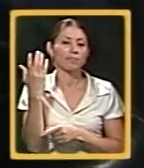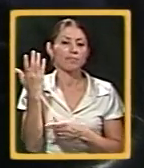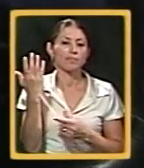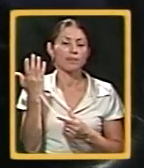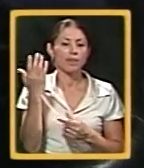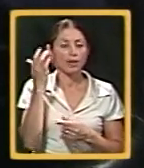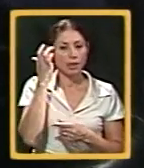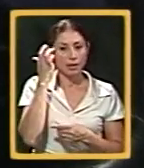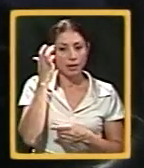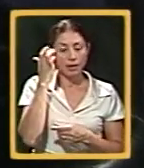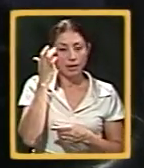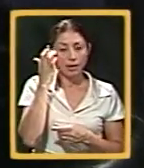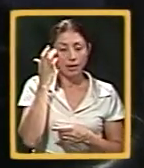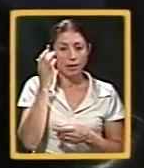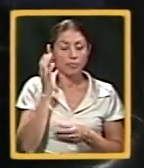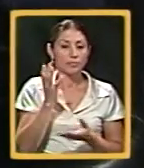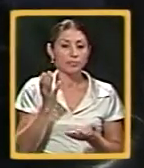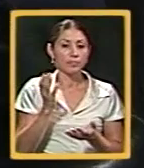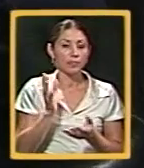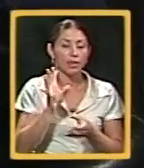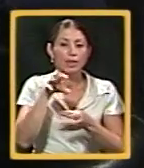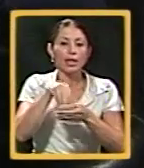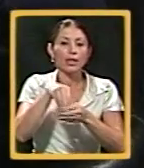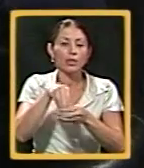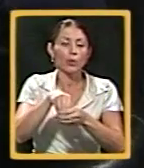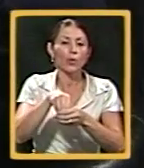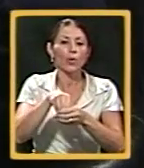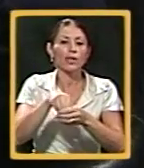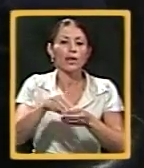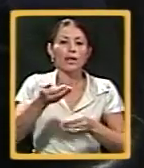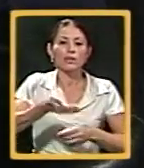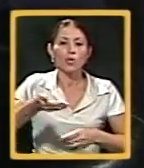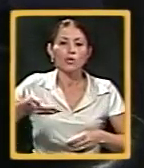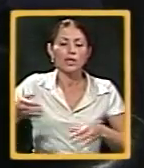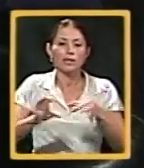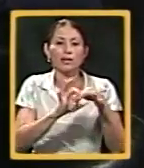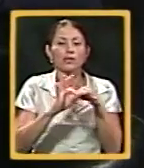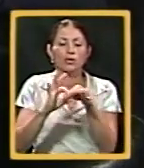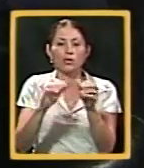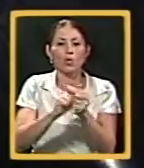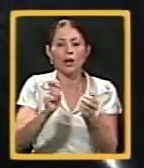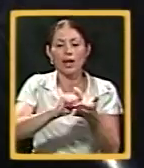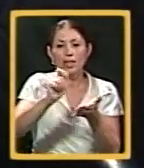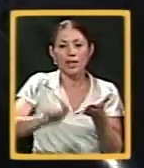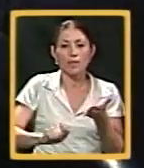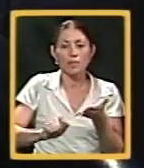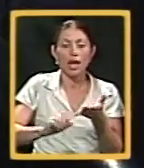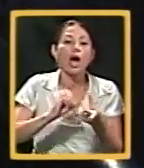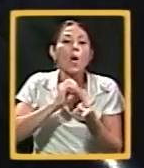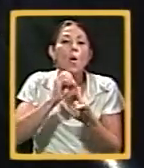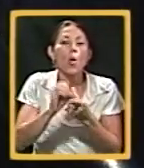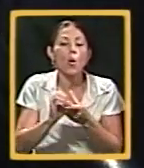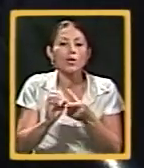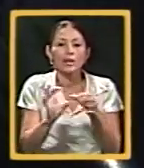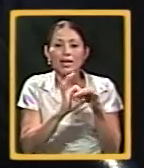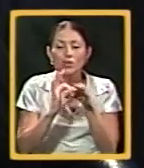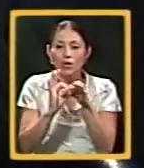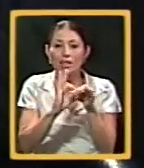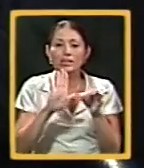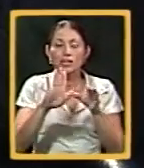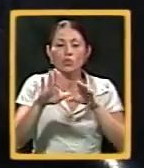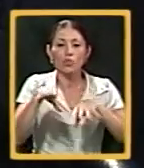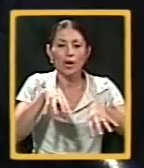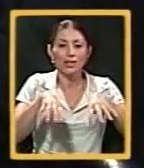digamos, dentro de las cosas de la academia, o más bien de su actividad de